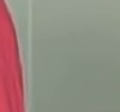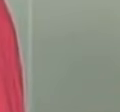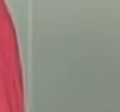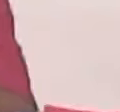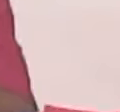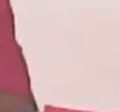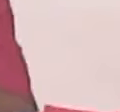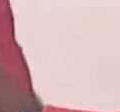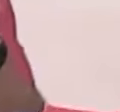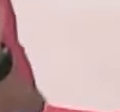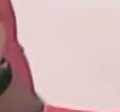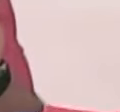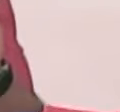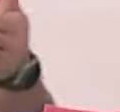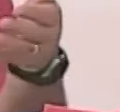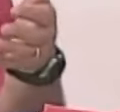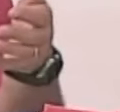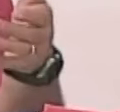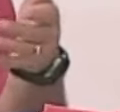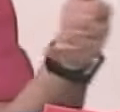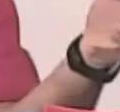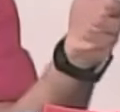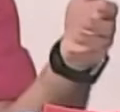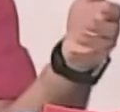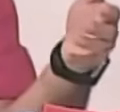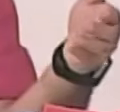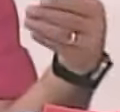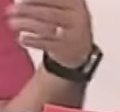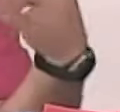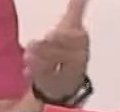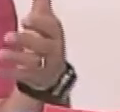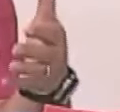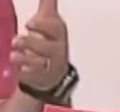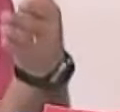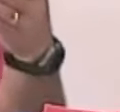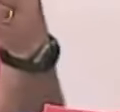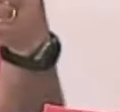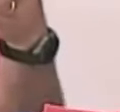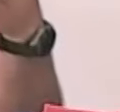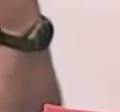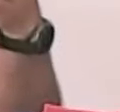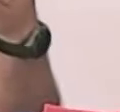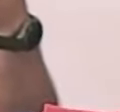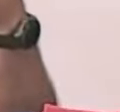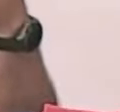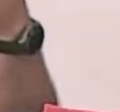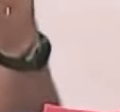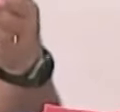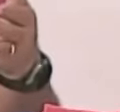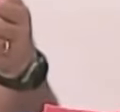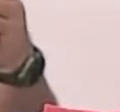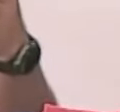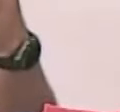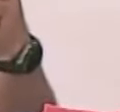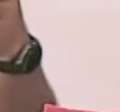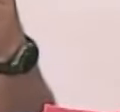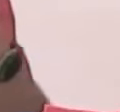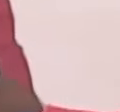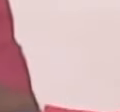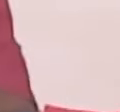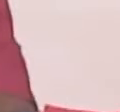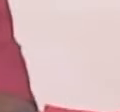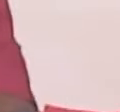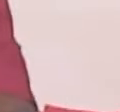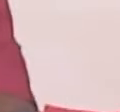ineptos, ineptos. Y esta declaración no es más que el vocero de la oposición, la primera opinión que haya salido,